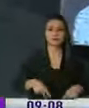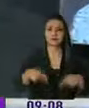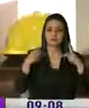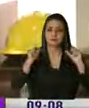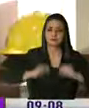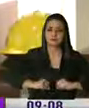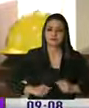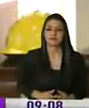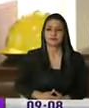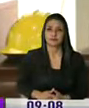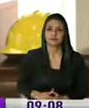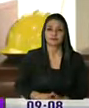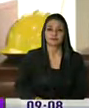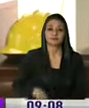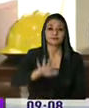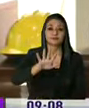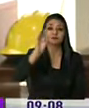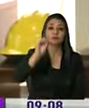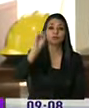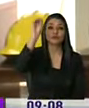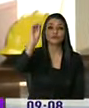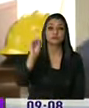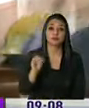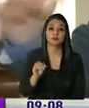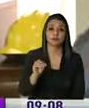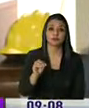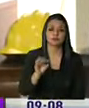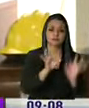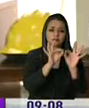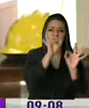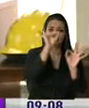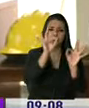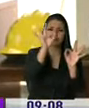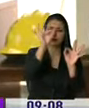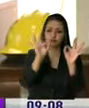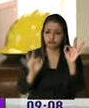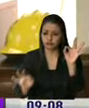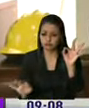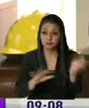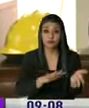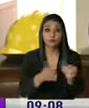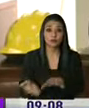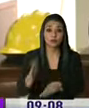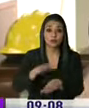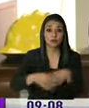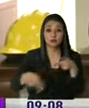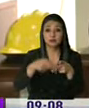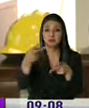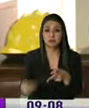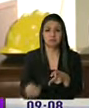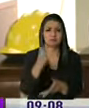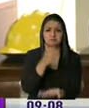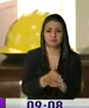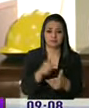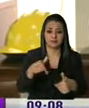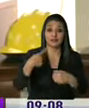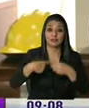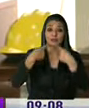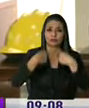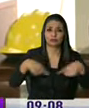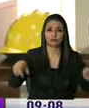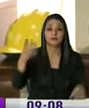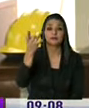vidas. Tuvimos un 5% en promedio de reducción de muertos en accidentes. El primer año que se lanzó en Quito tuvimos la